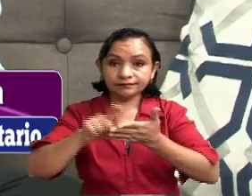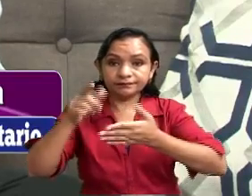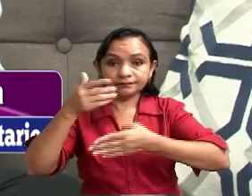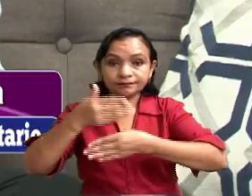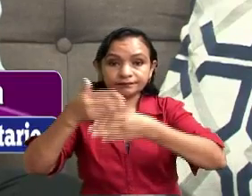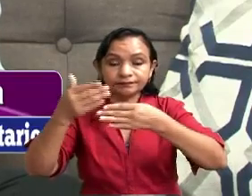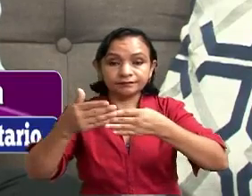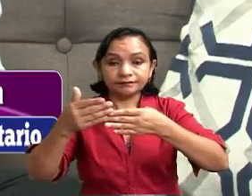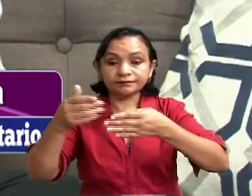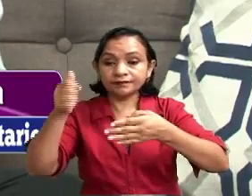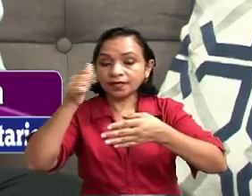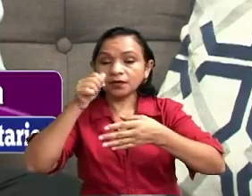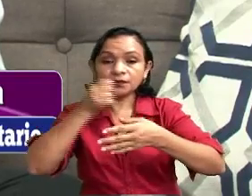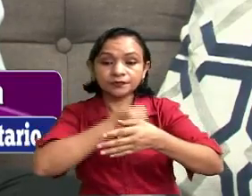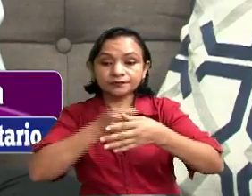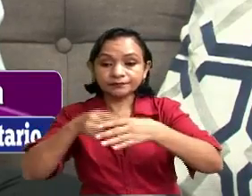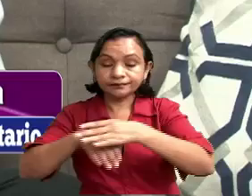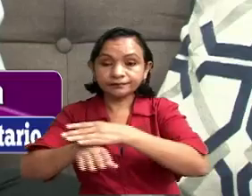plantas de tratamiento